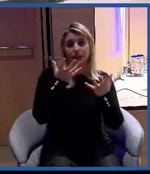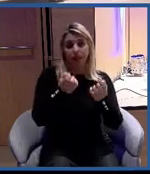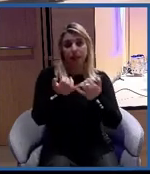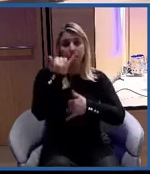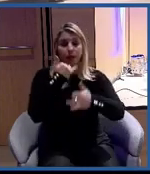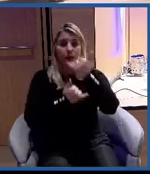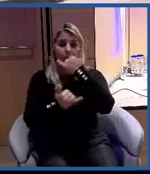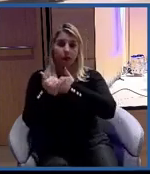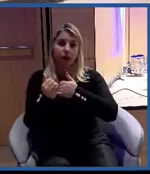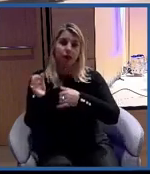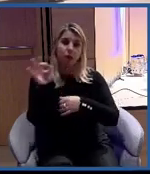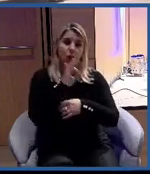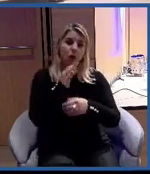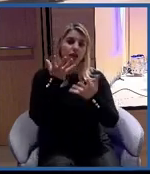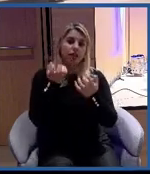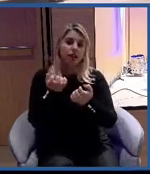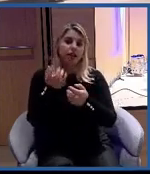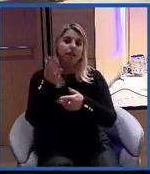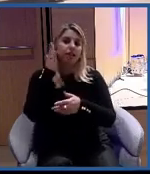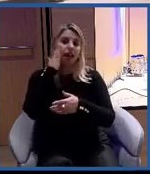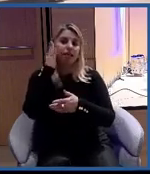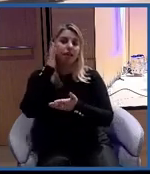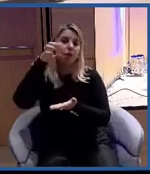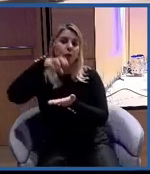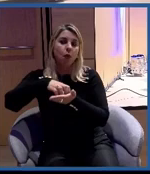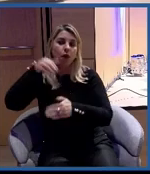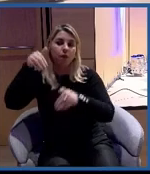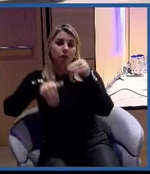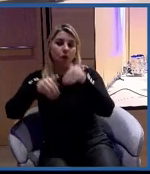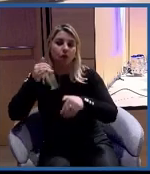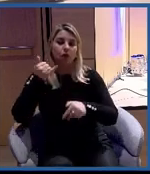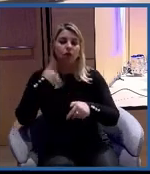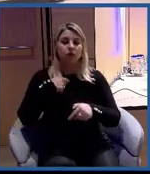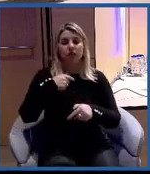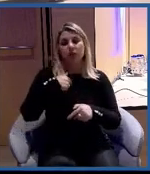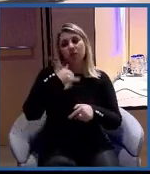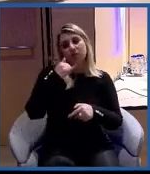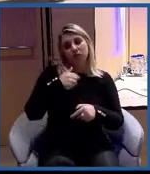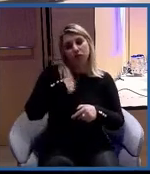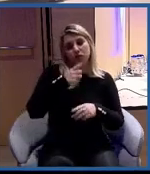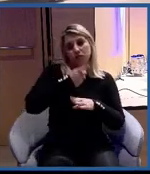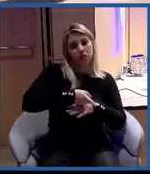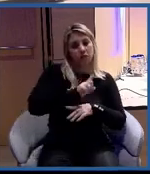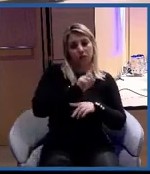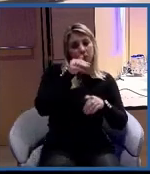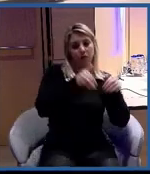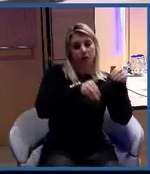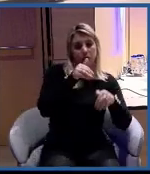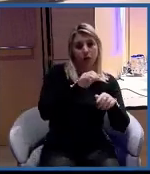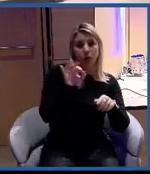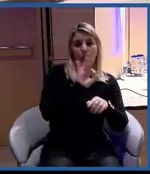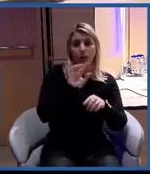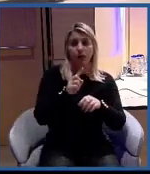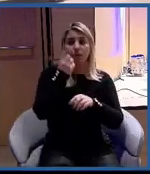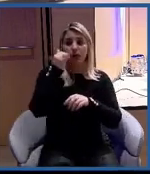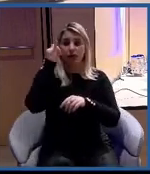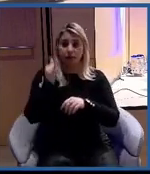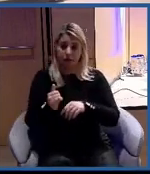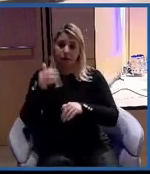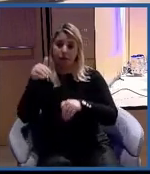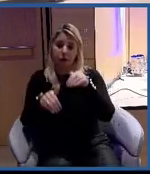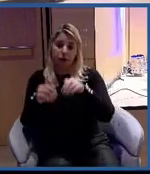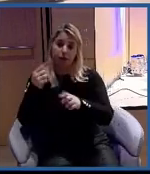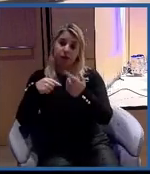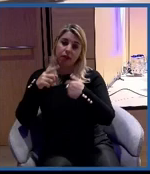quiere saber dónde votar Qué pasa si no votas Qué pasa si votas en las primarias pero no